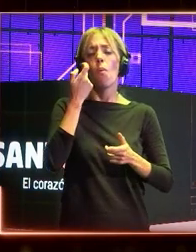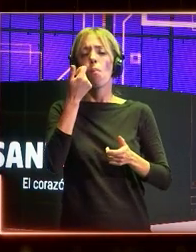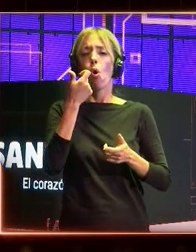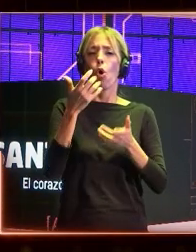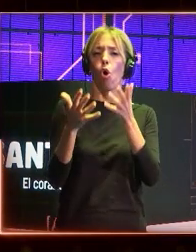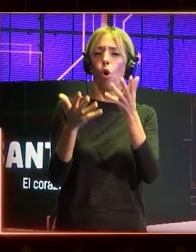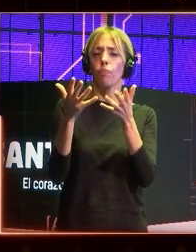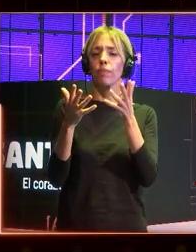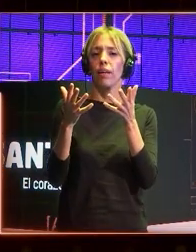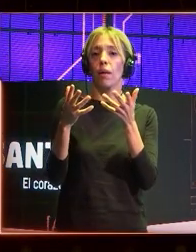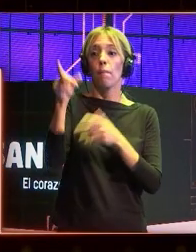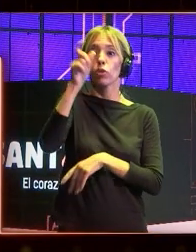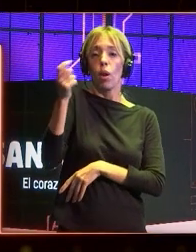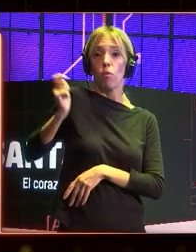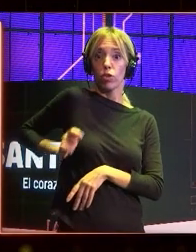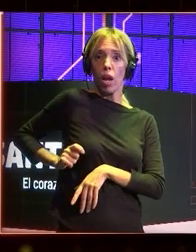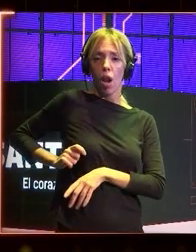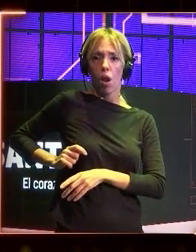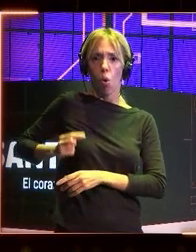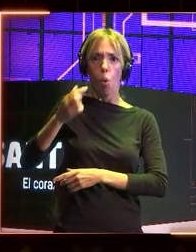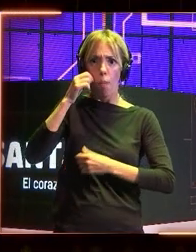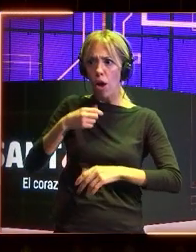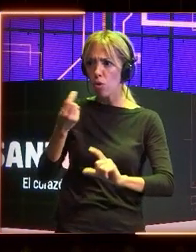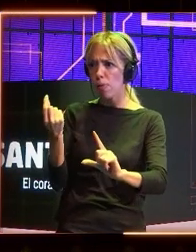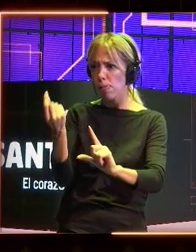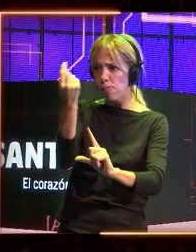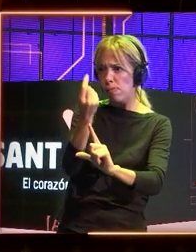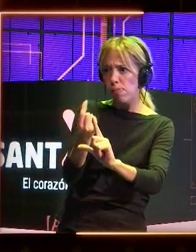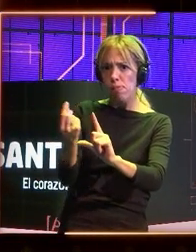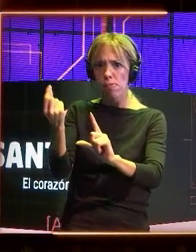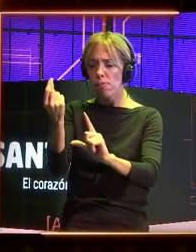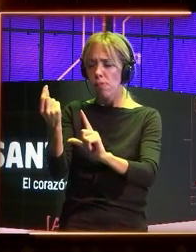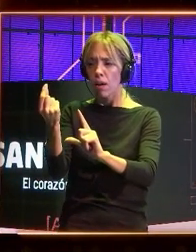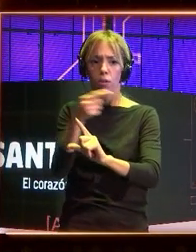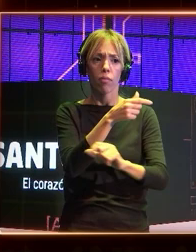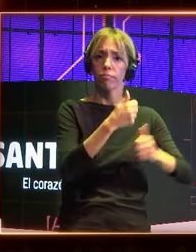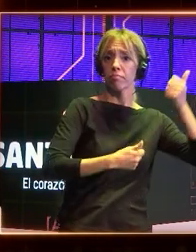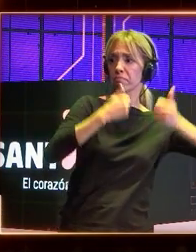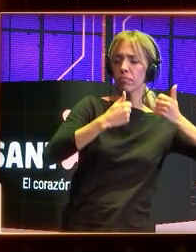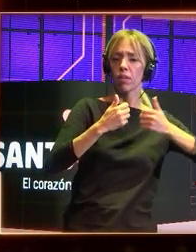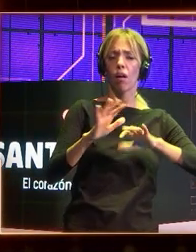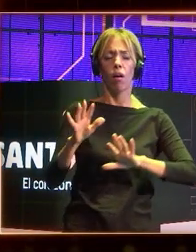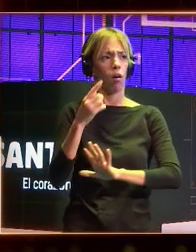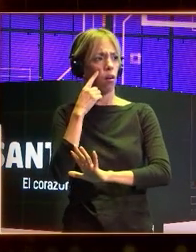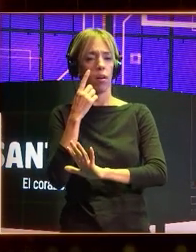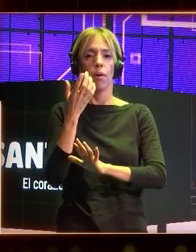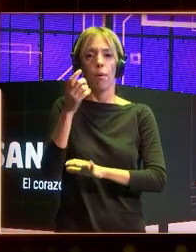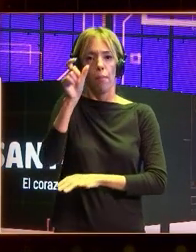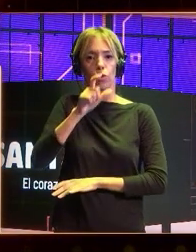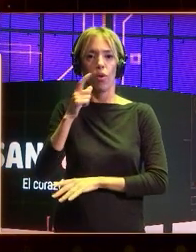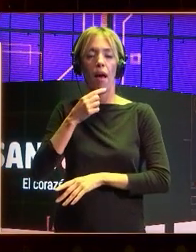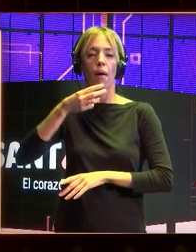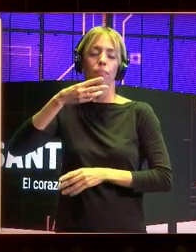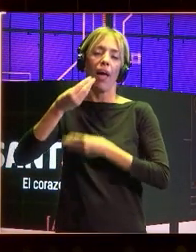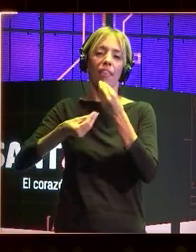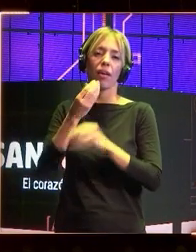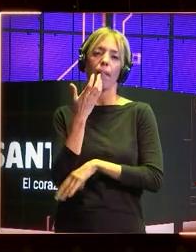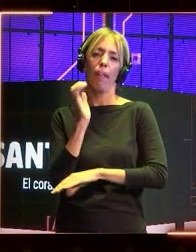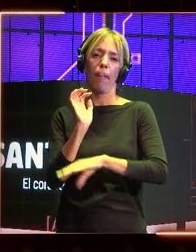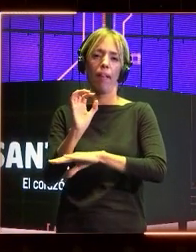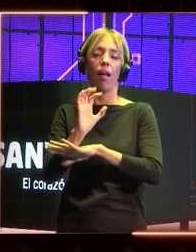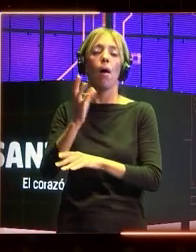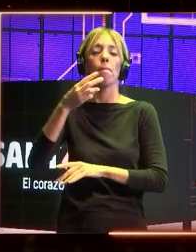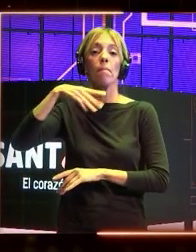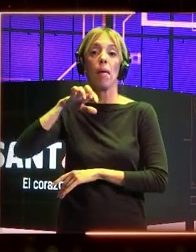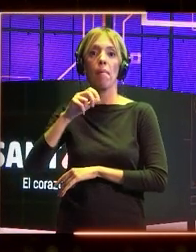poco con lo que profesionales humanos también podían hacer esto la gente lo vio y dijo Oye además de hacer buenos memes me va a servir para hacer ciertos